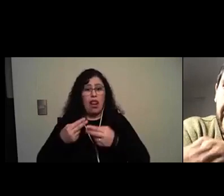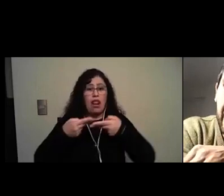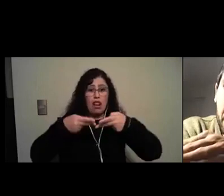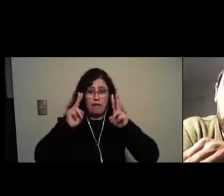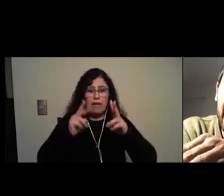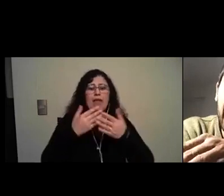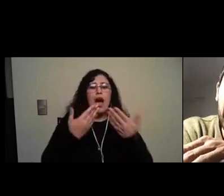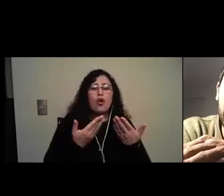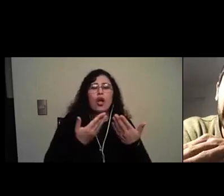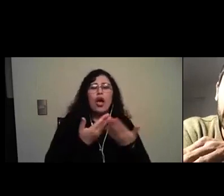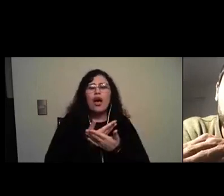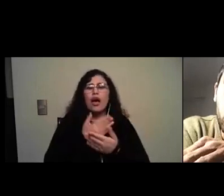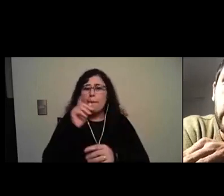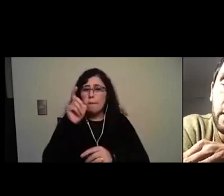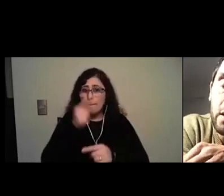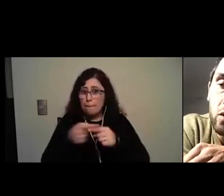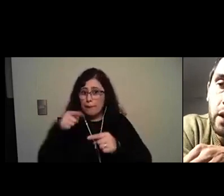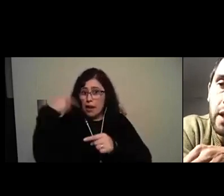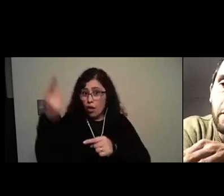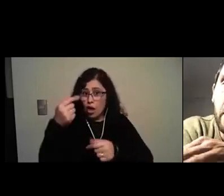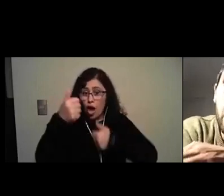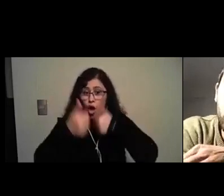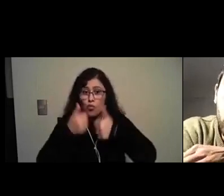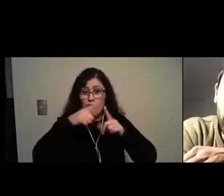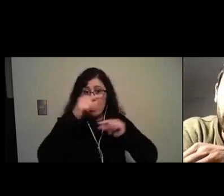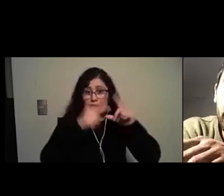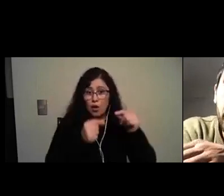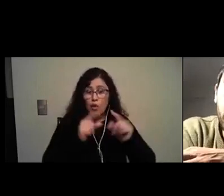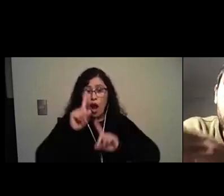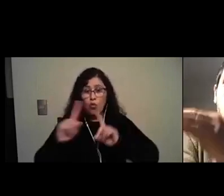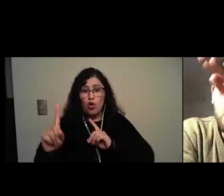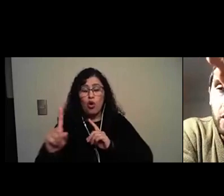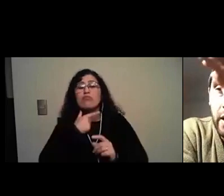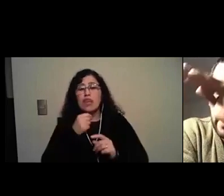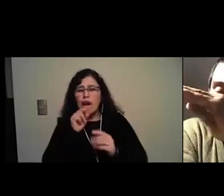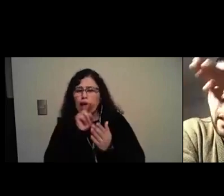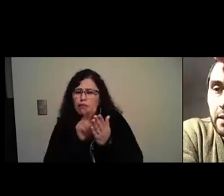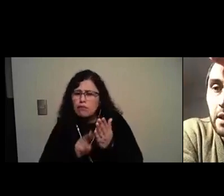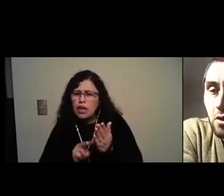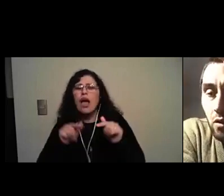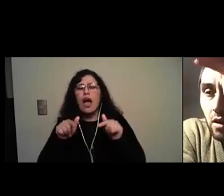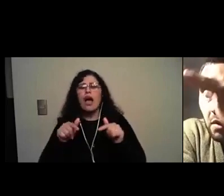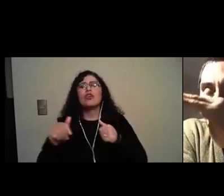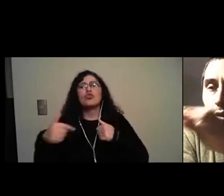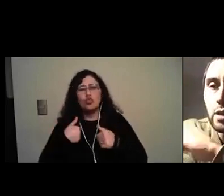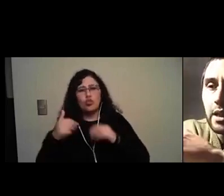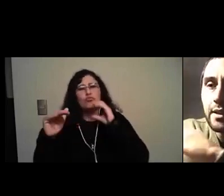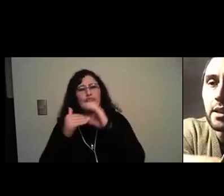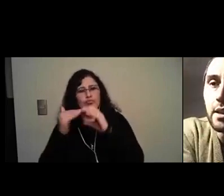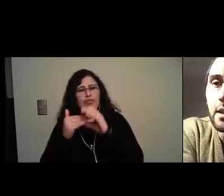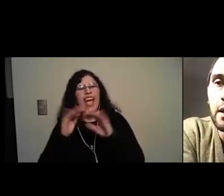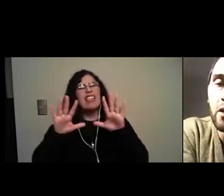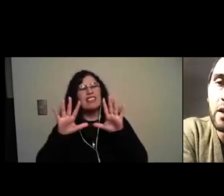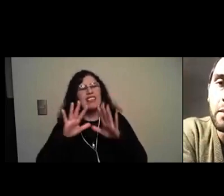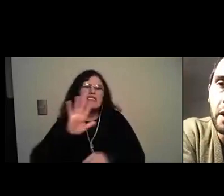que aquellas personas que quieran revisar su prueba de neurología me envíen un correo y yo los comienzo a agendar cada 5 o 10 minutos y